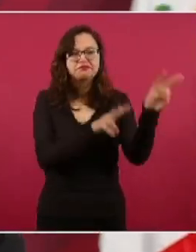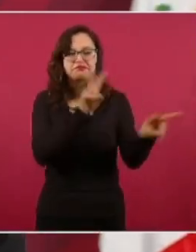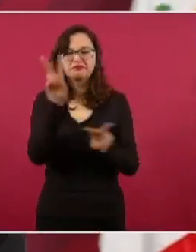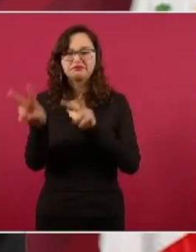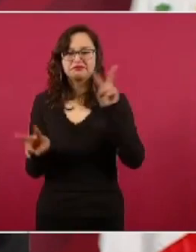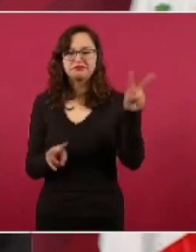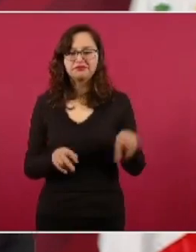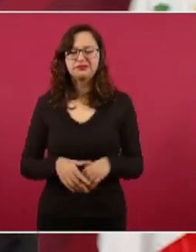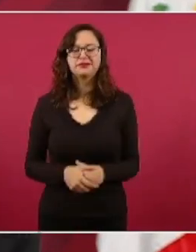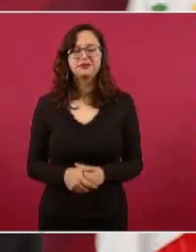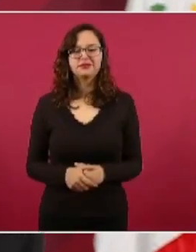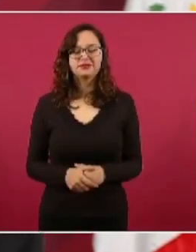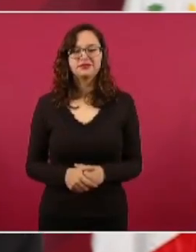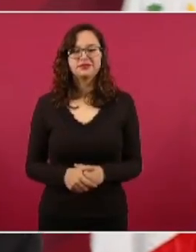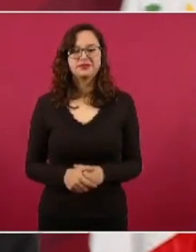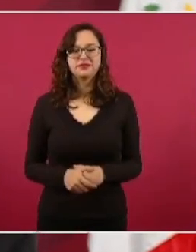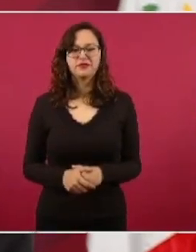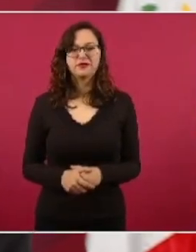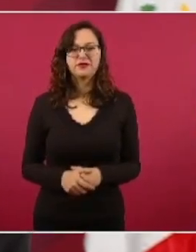a